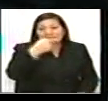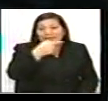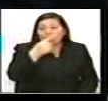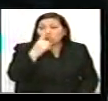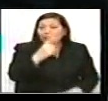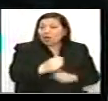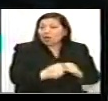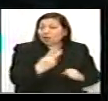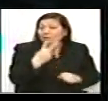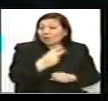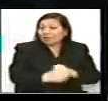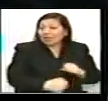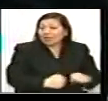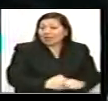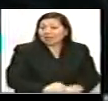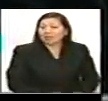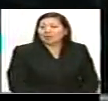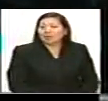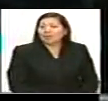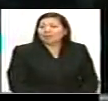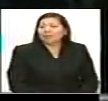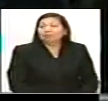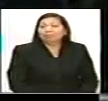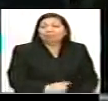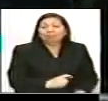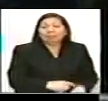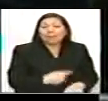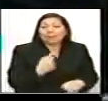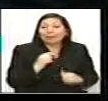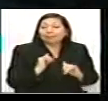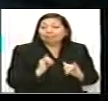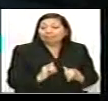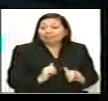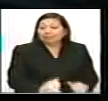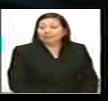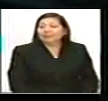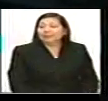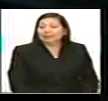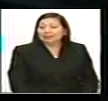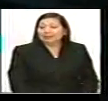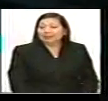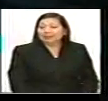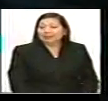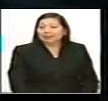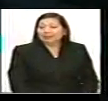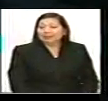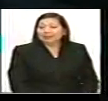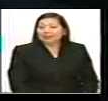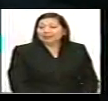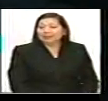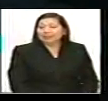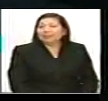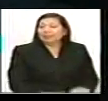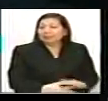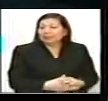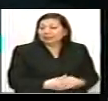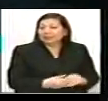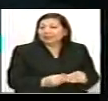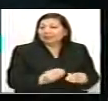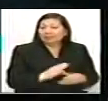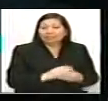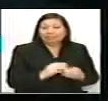un año, dos años, o el tiempo que sea para la estación, ya esa serie histórica se